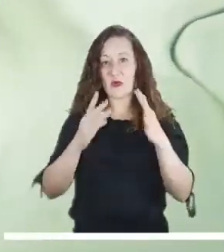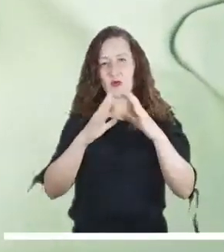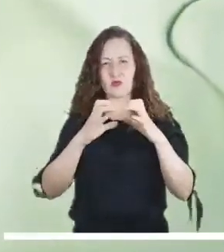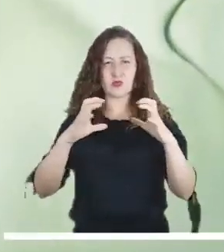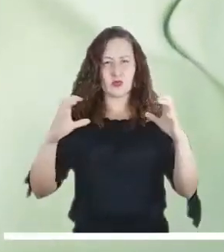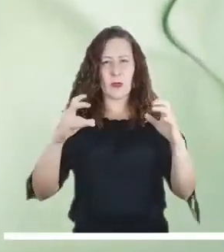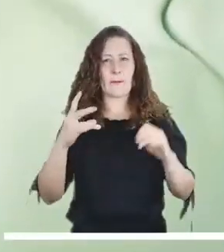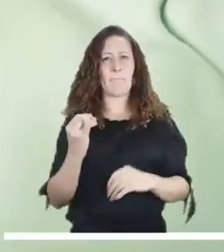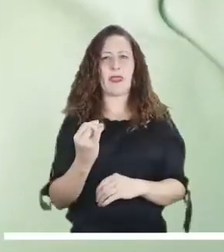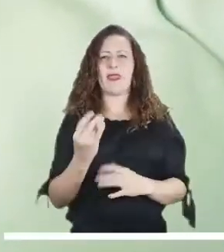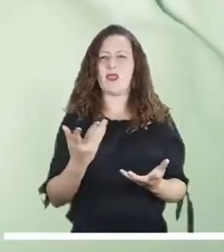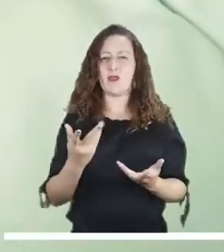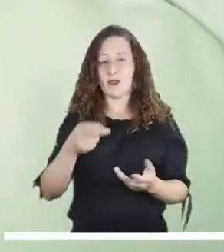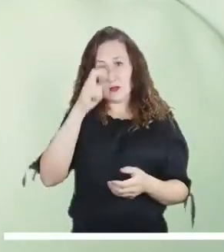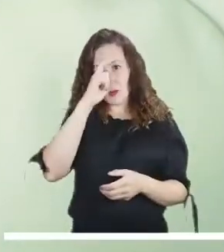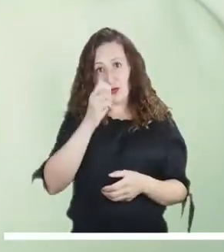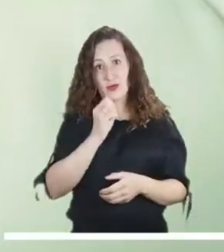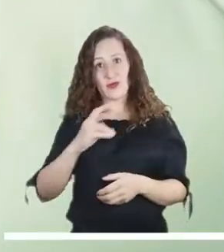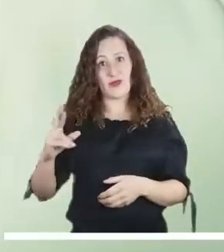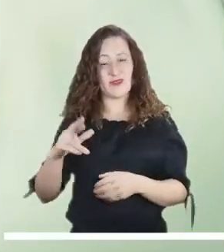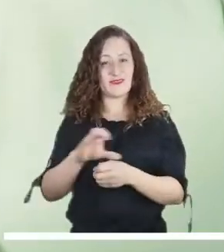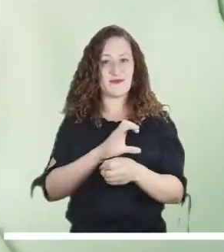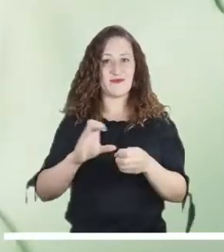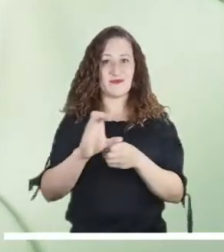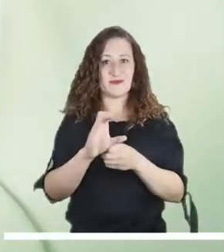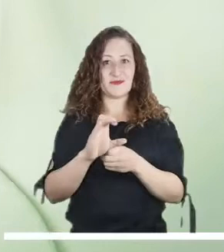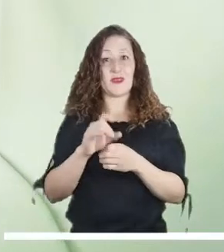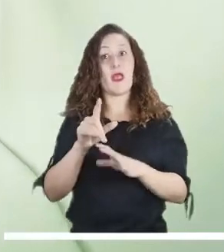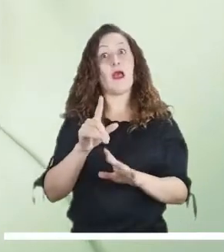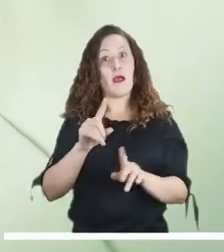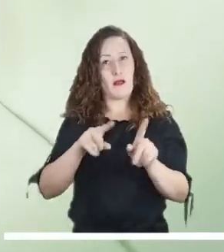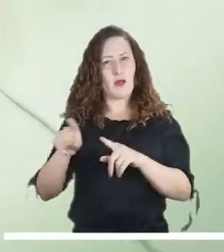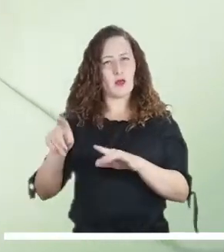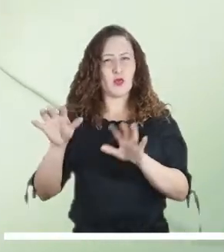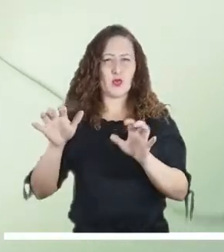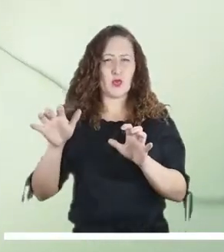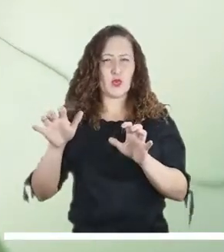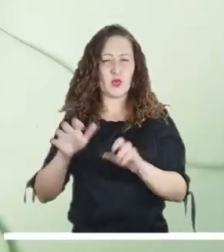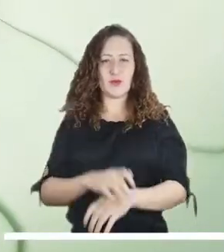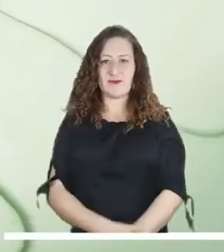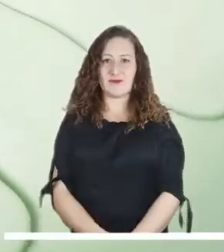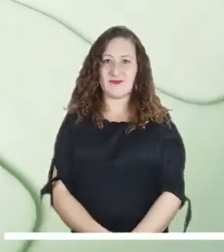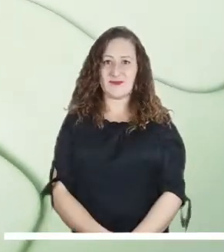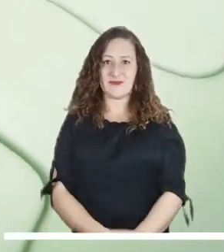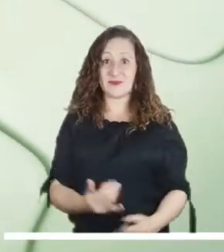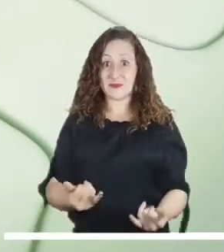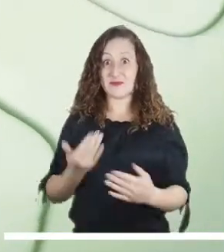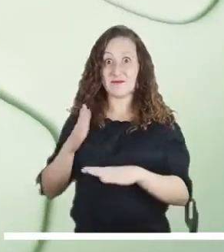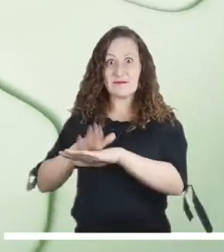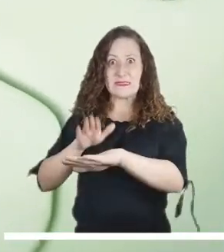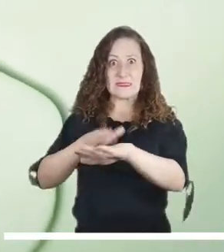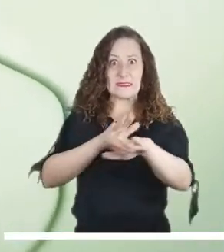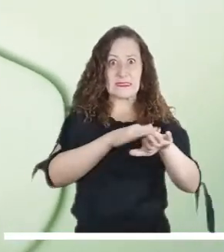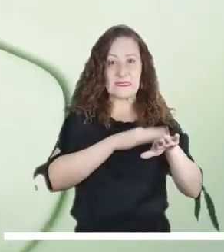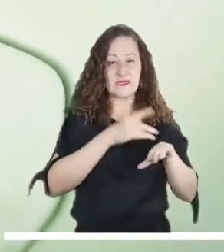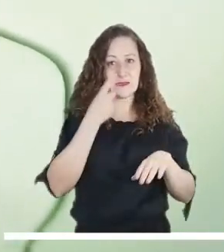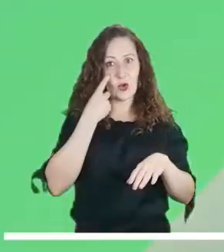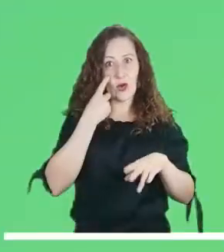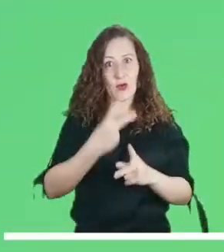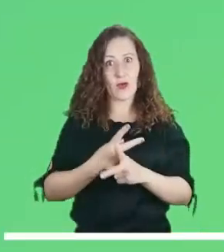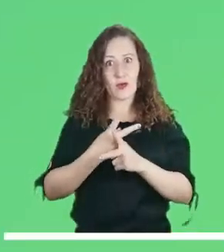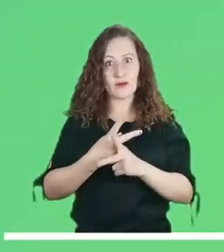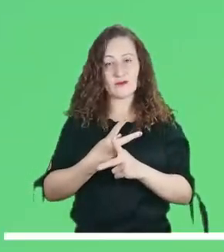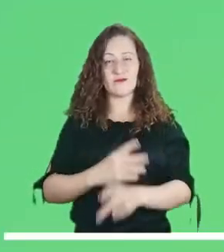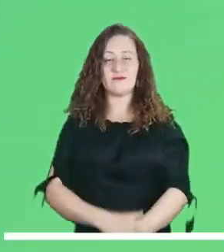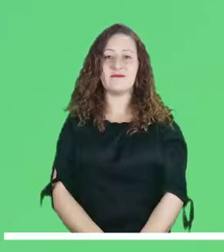en la capital se calcula una jornada seminublada. La excepción se daría en el norte y oriente de la ciudad, donde se anticipan algunas lluvias